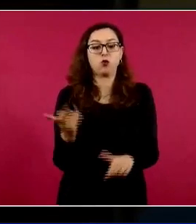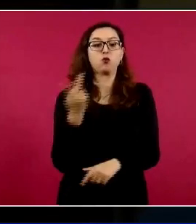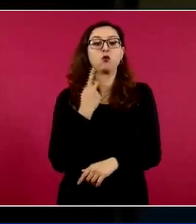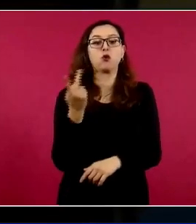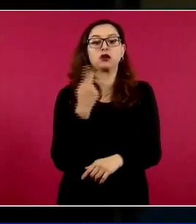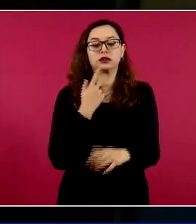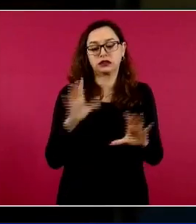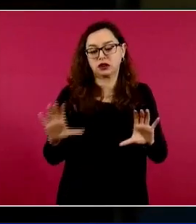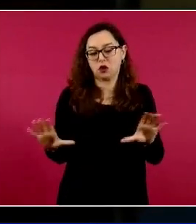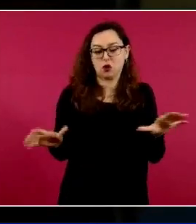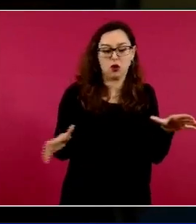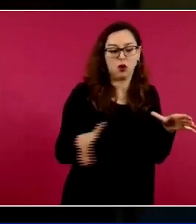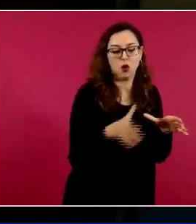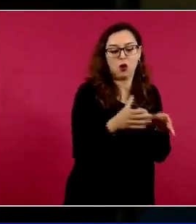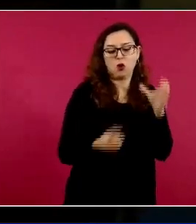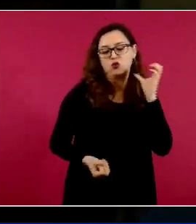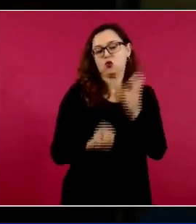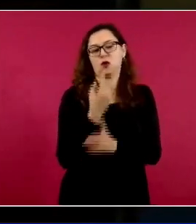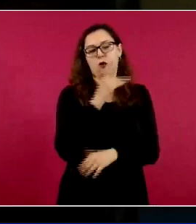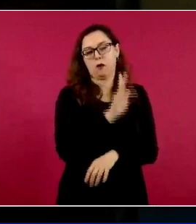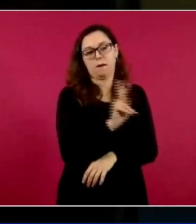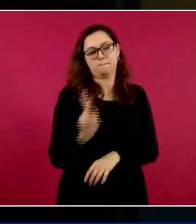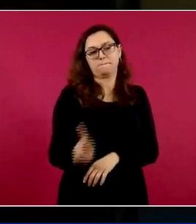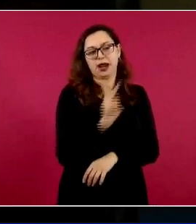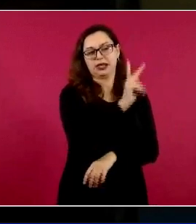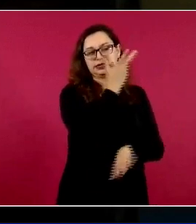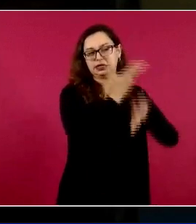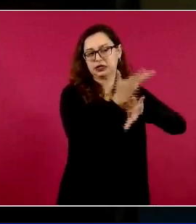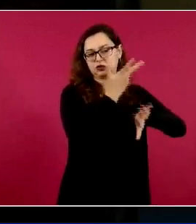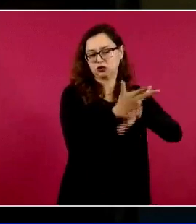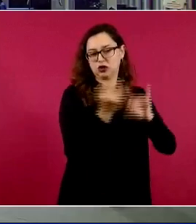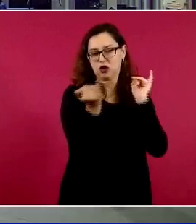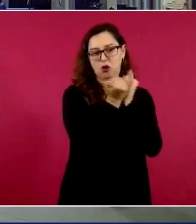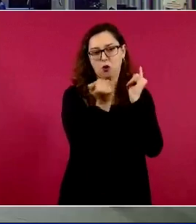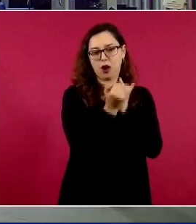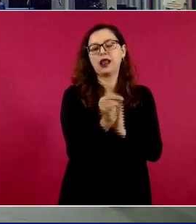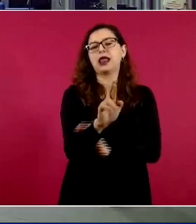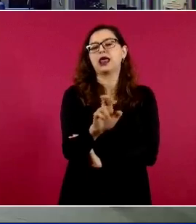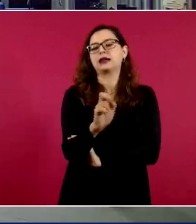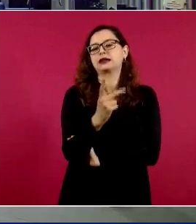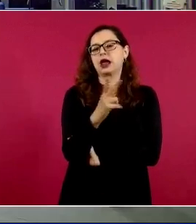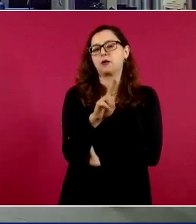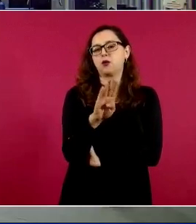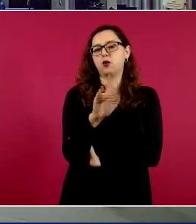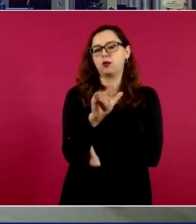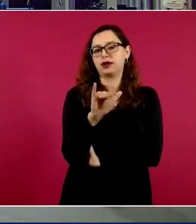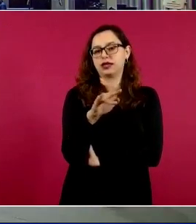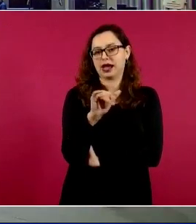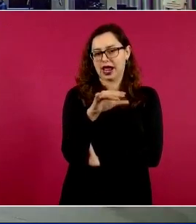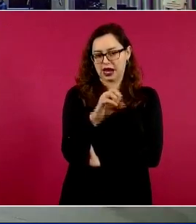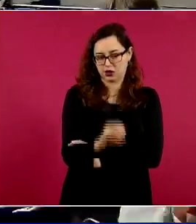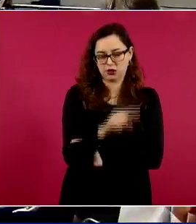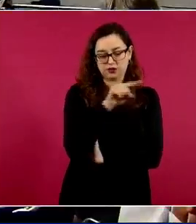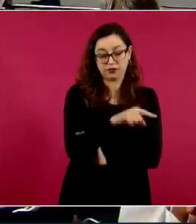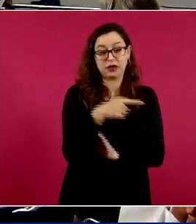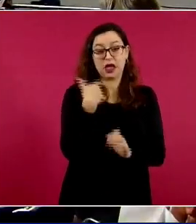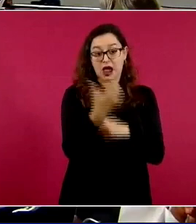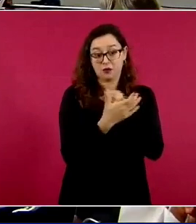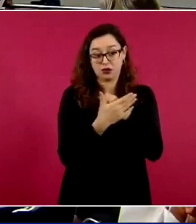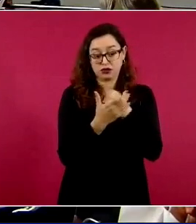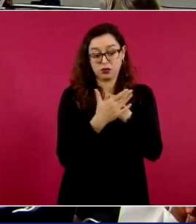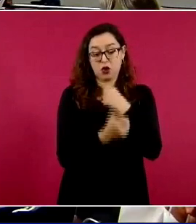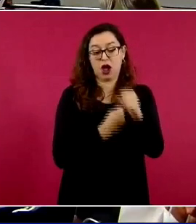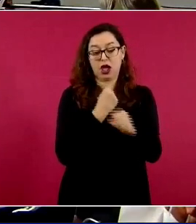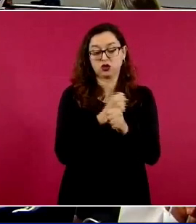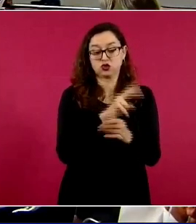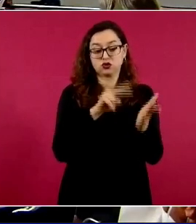en Estados Unidos y que podría consolidarse hacia 2025, obviamente pasando las elecciones, pero consideran que en 2024 podrían tener